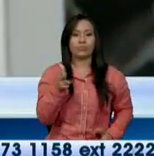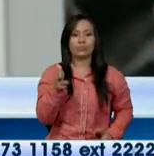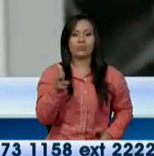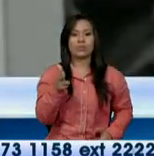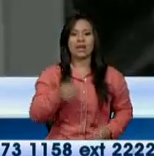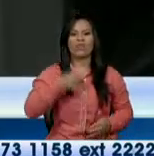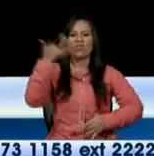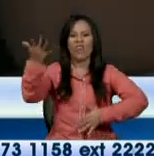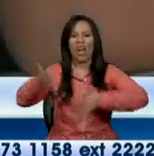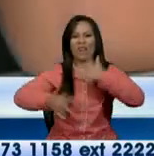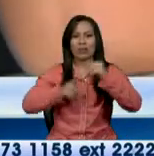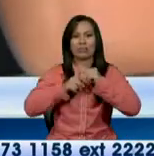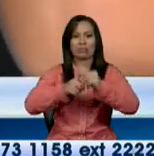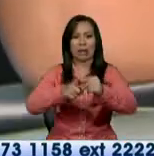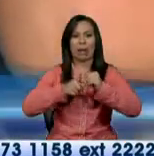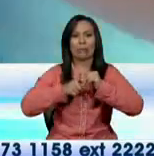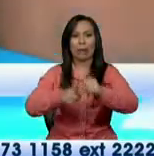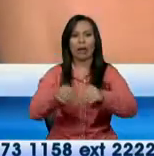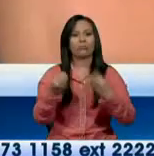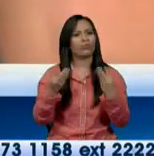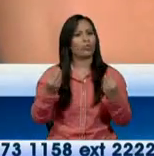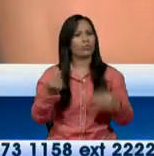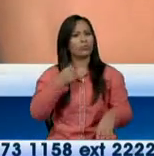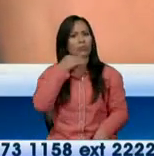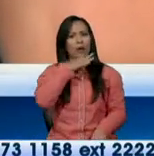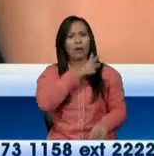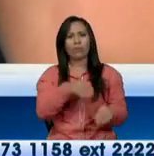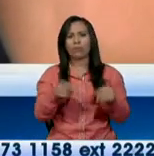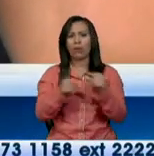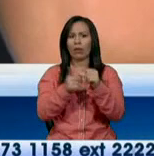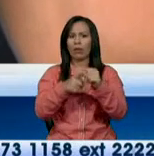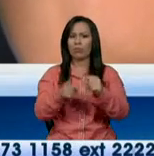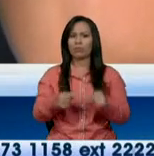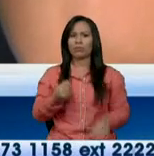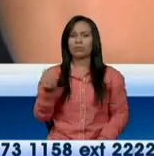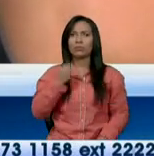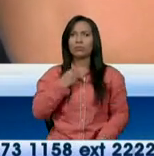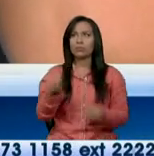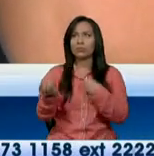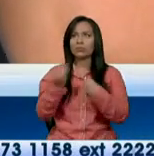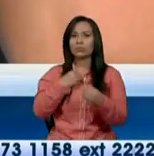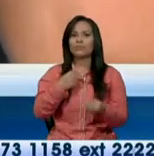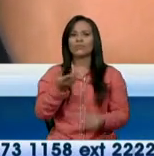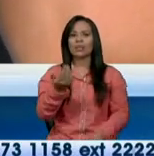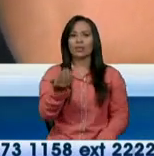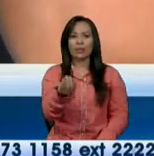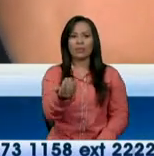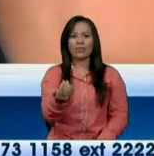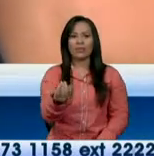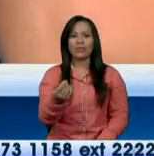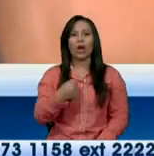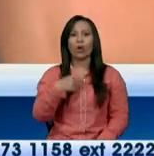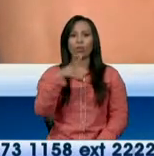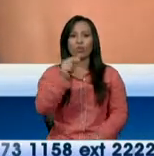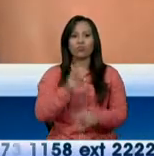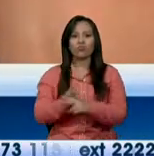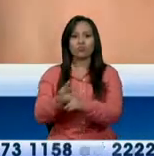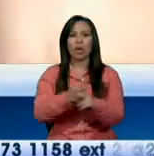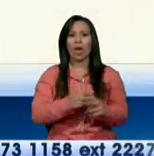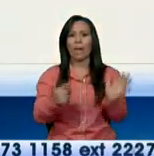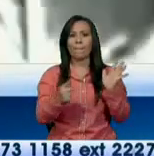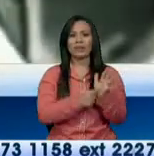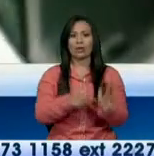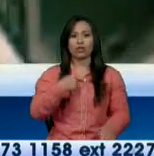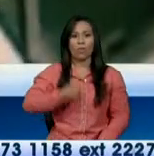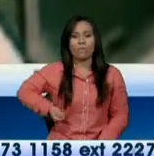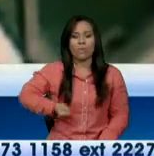comienza a insultar. Nos decía un poco de cosas, nos insultaba y solo lo único que nos decía era que no apretemos el botón de pánico y que nos iban a